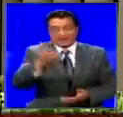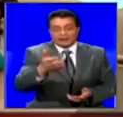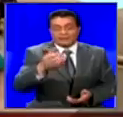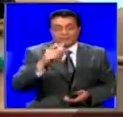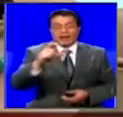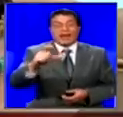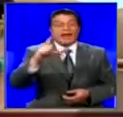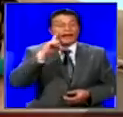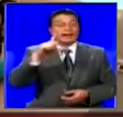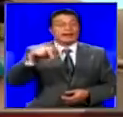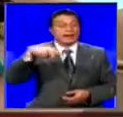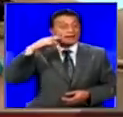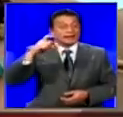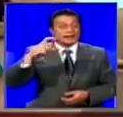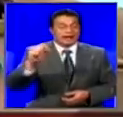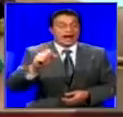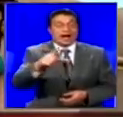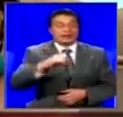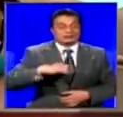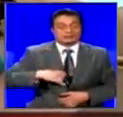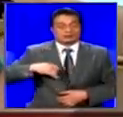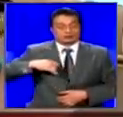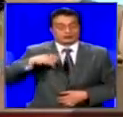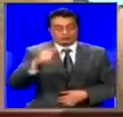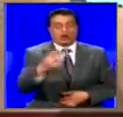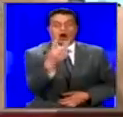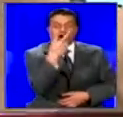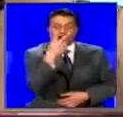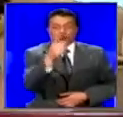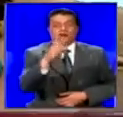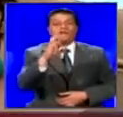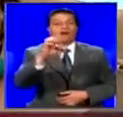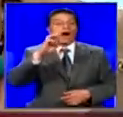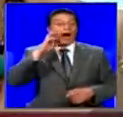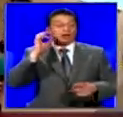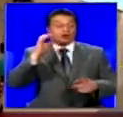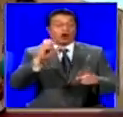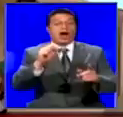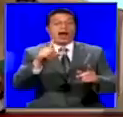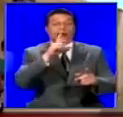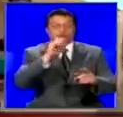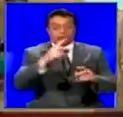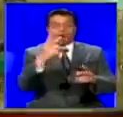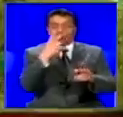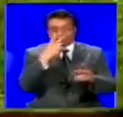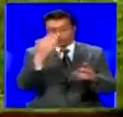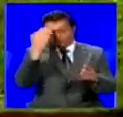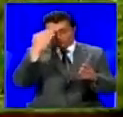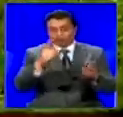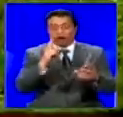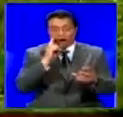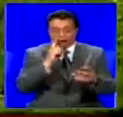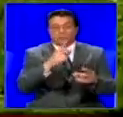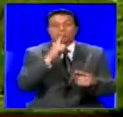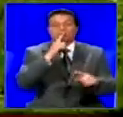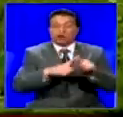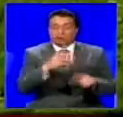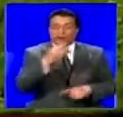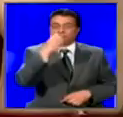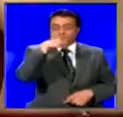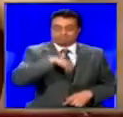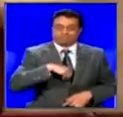clínica cuica cuando lo dijo la ministra. Una clínica conocida del barrio alto, establecida y con trayectoria. Decidió contarlo cuando la